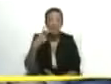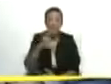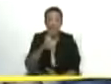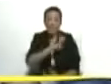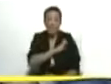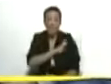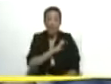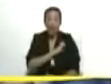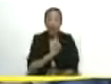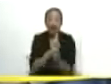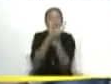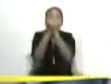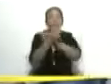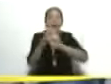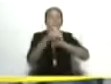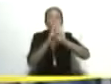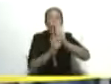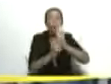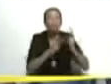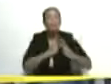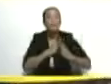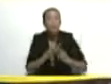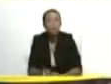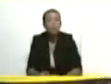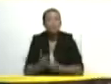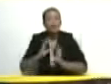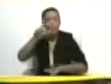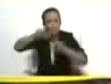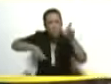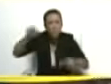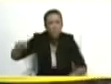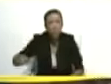pretendieron sustituir la Constitución y la voluntad popular.